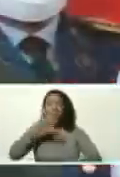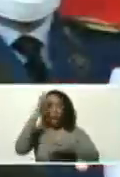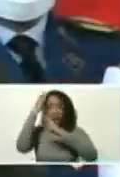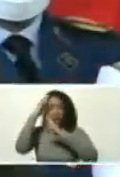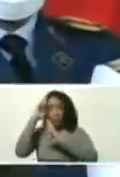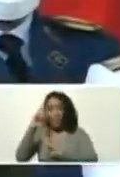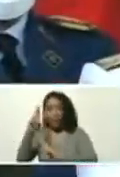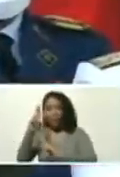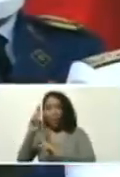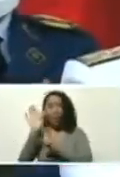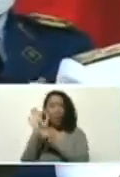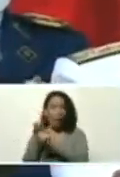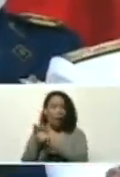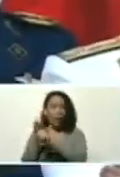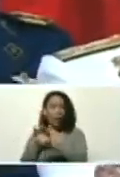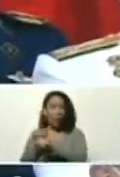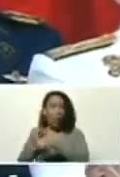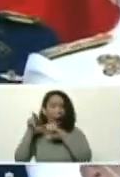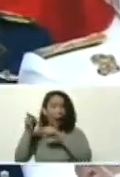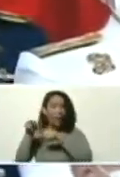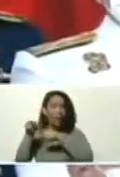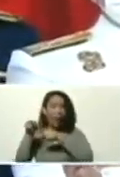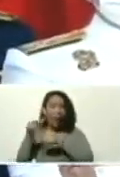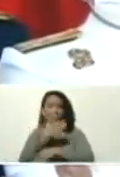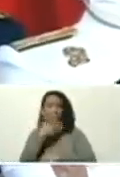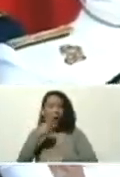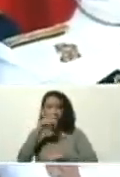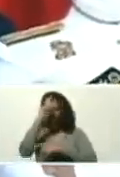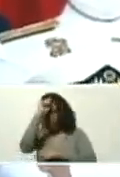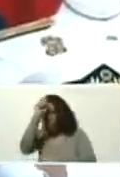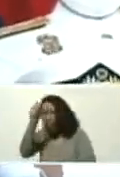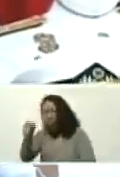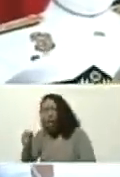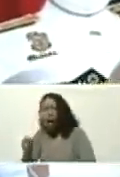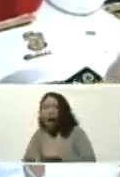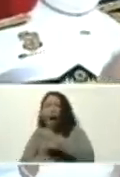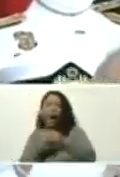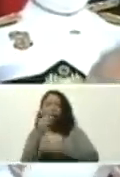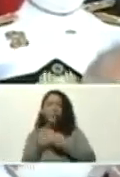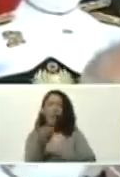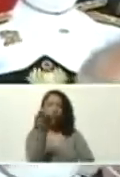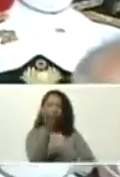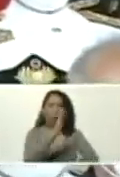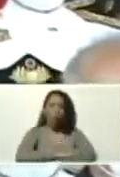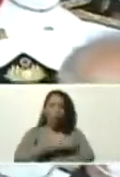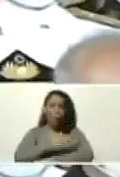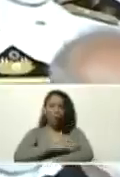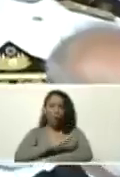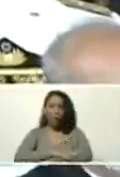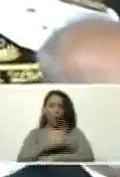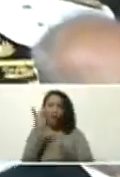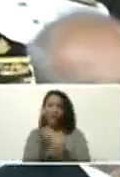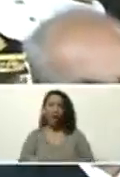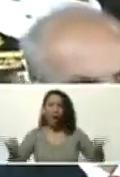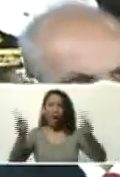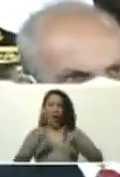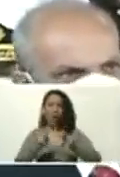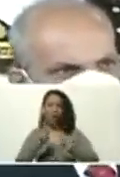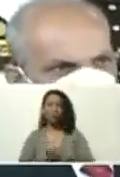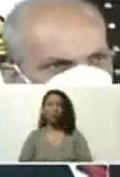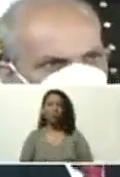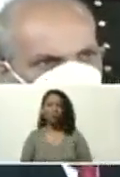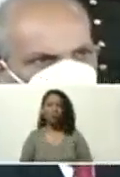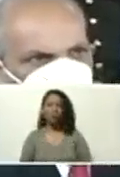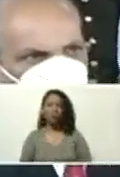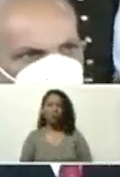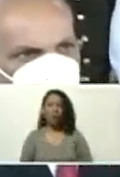aprecio. Este es el mejor homenaje que podemos rendirles a su conducta y valores.